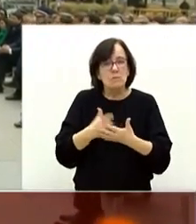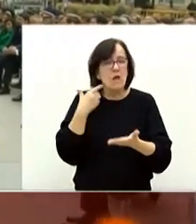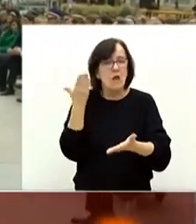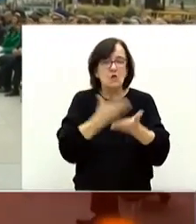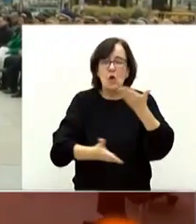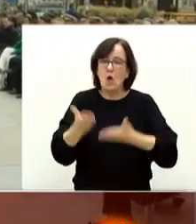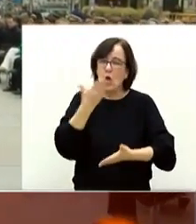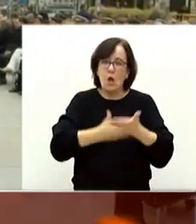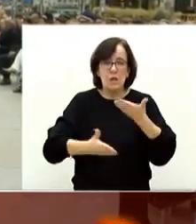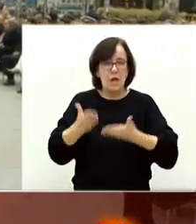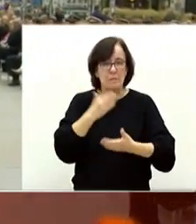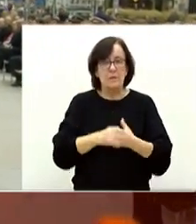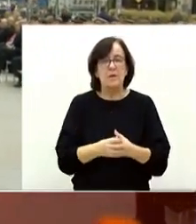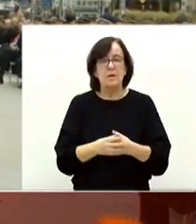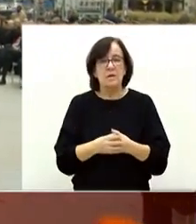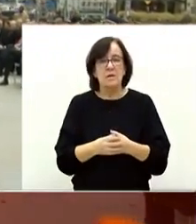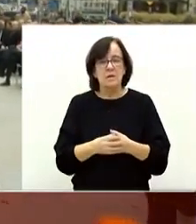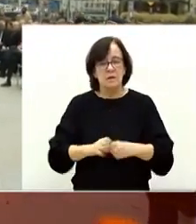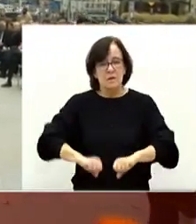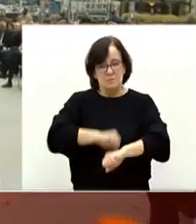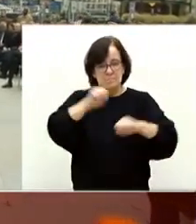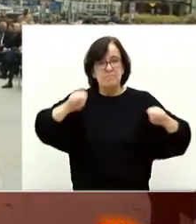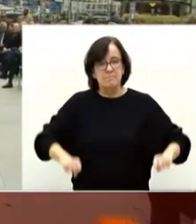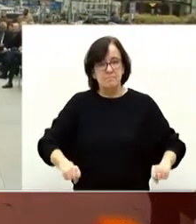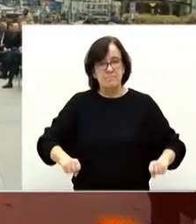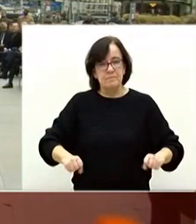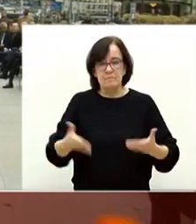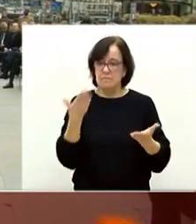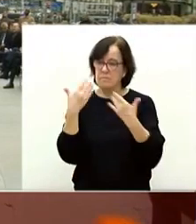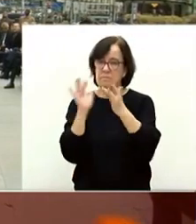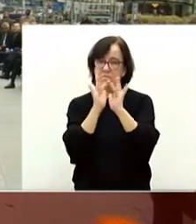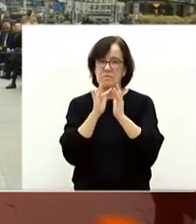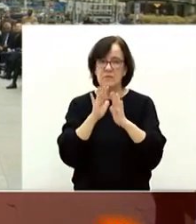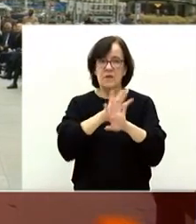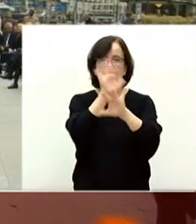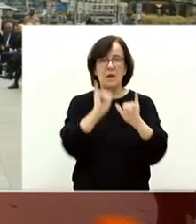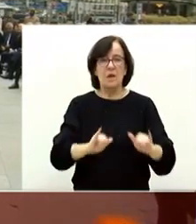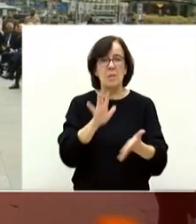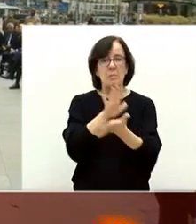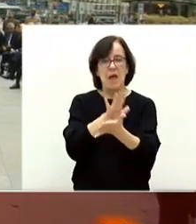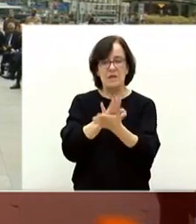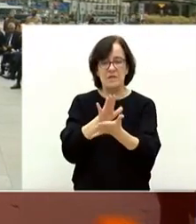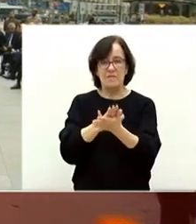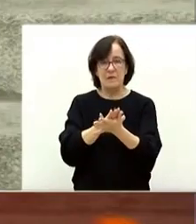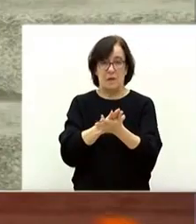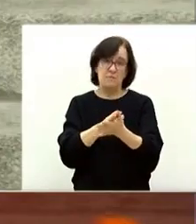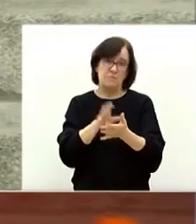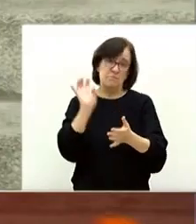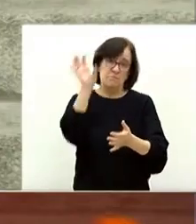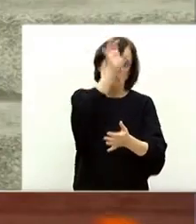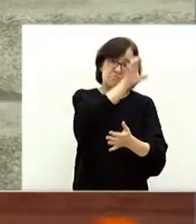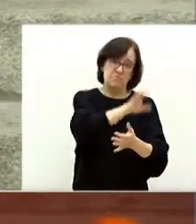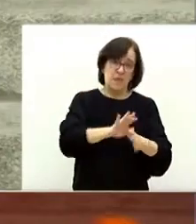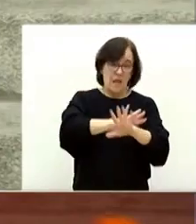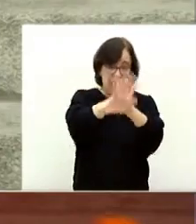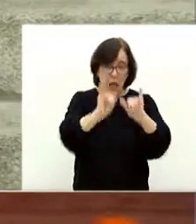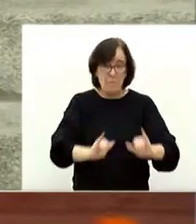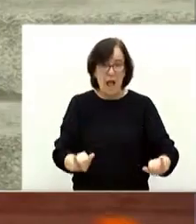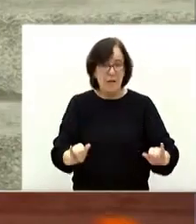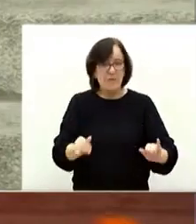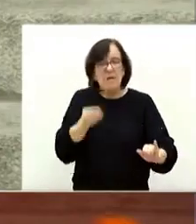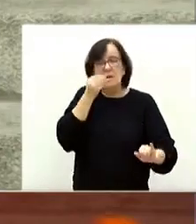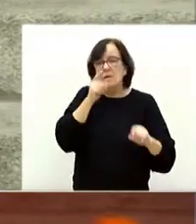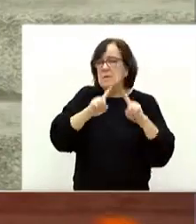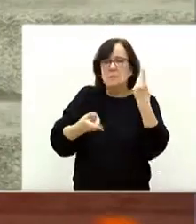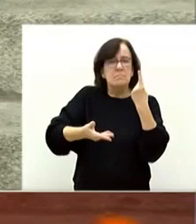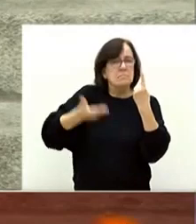colaborar en el fortalecimiento de las relaciones pacíficas entre los pueblos. La paz es el bien